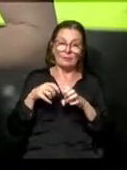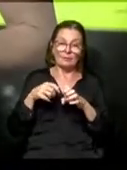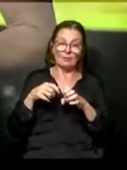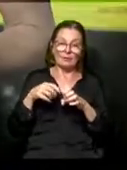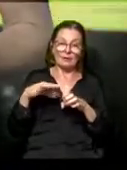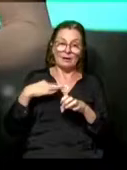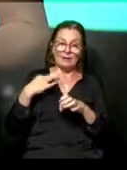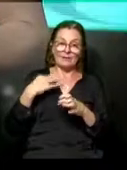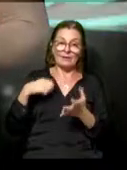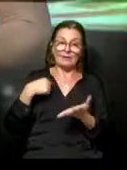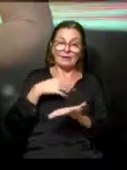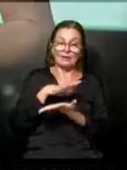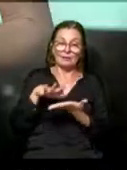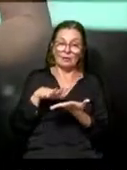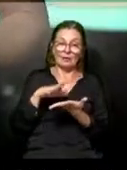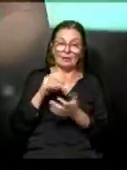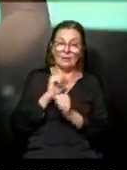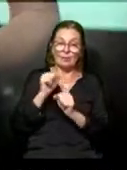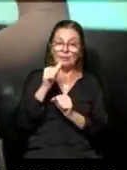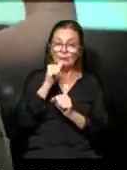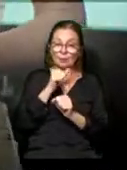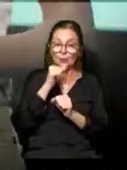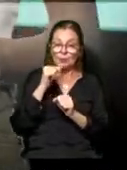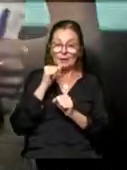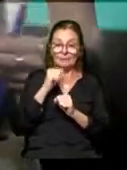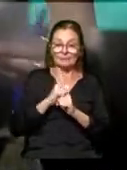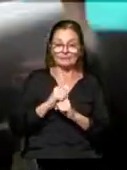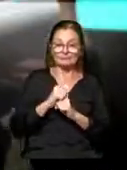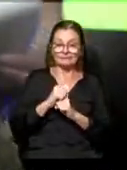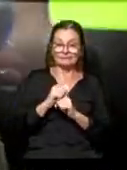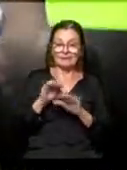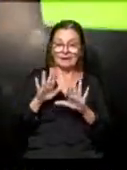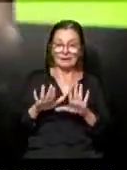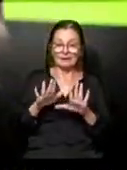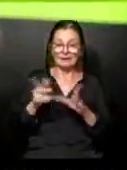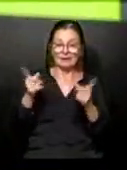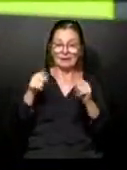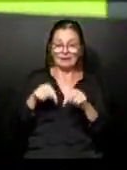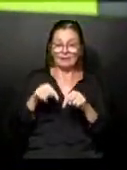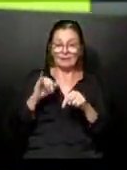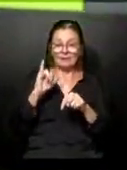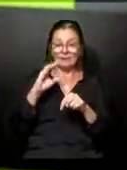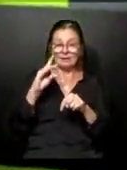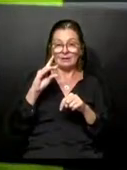vida en sociedad. Deberíamos poder solucionarlo. Quédense que viene